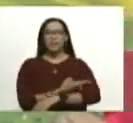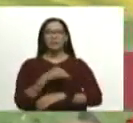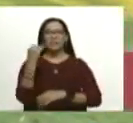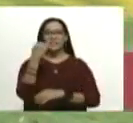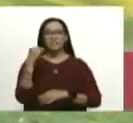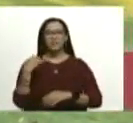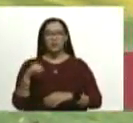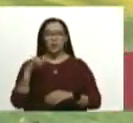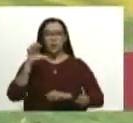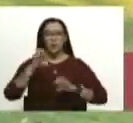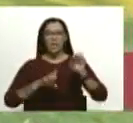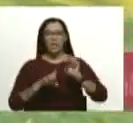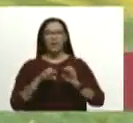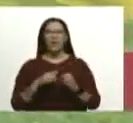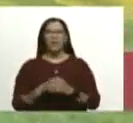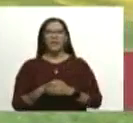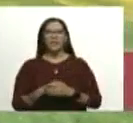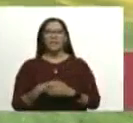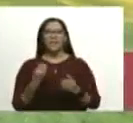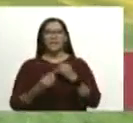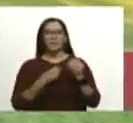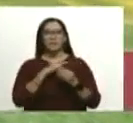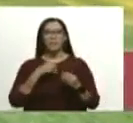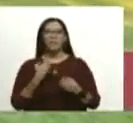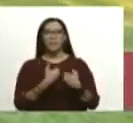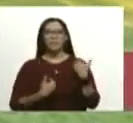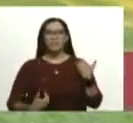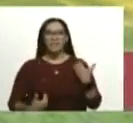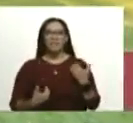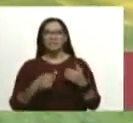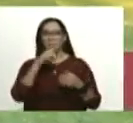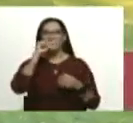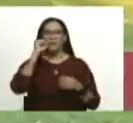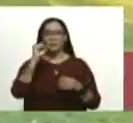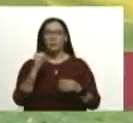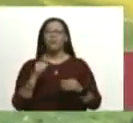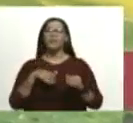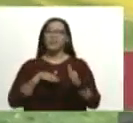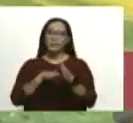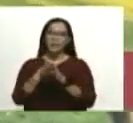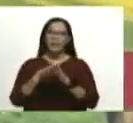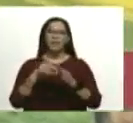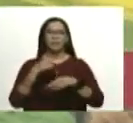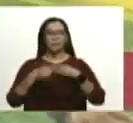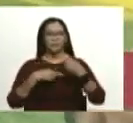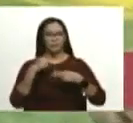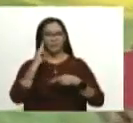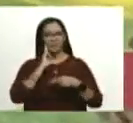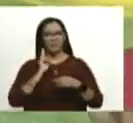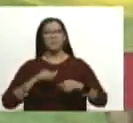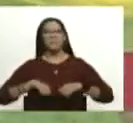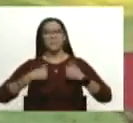zoológicos que ha instruido nuestro presidente Nicolás Maduro y que lleva adelante la revolución bolivariana. Son más de